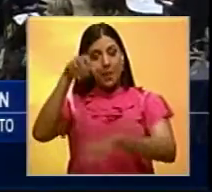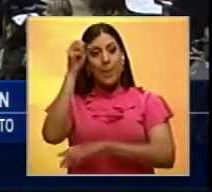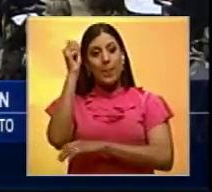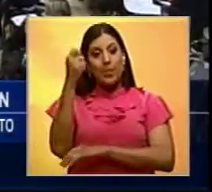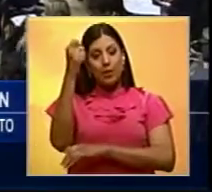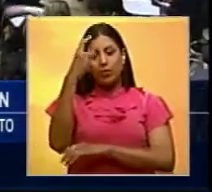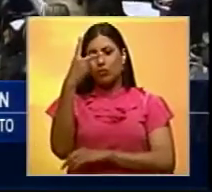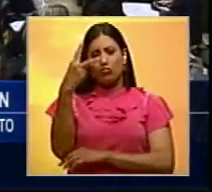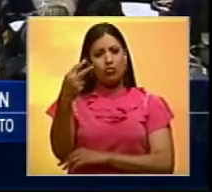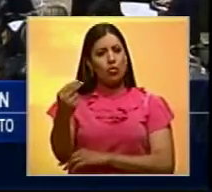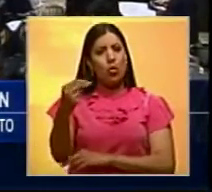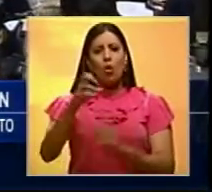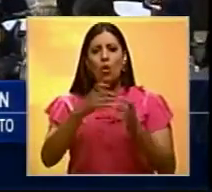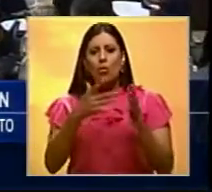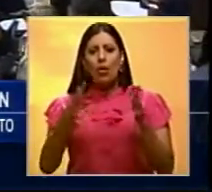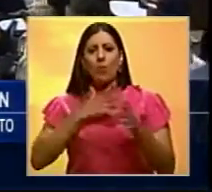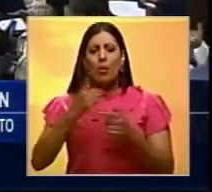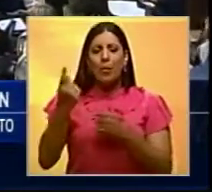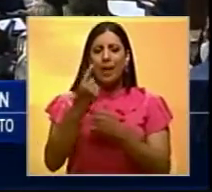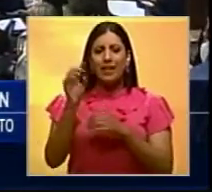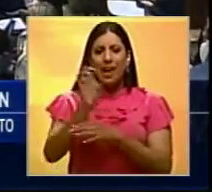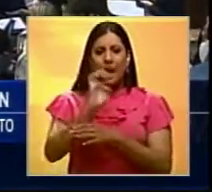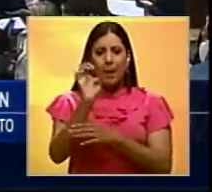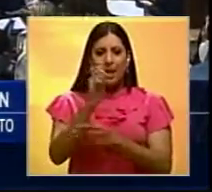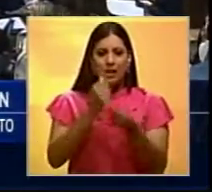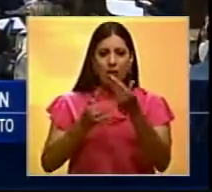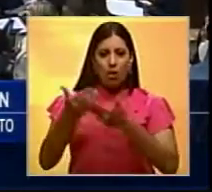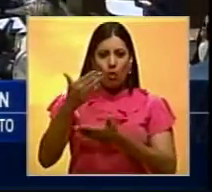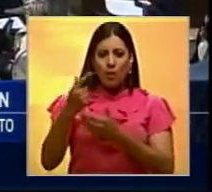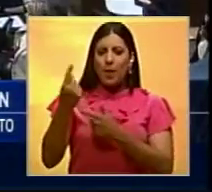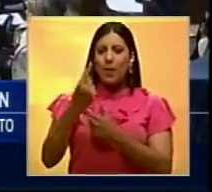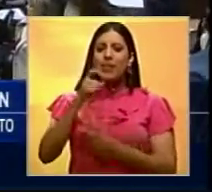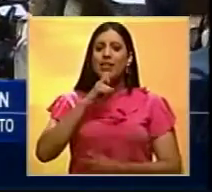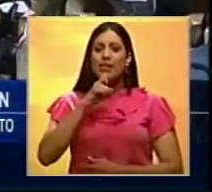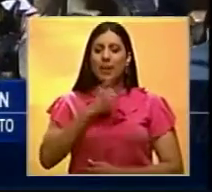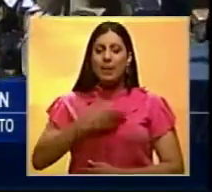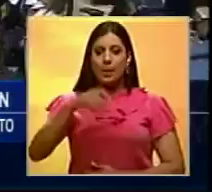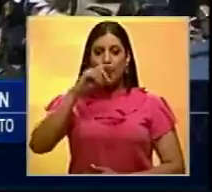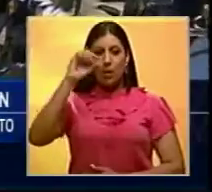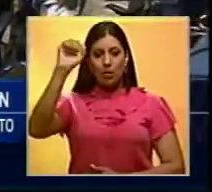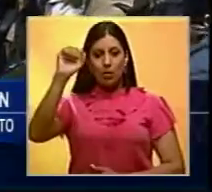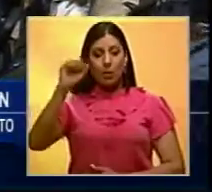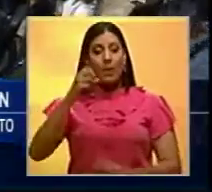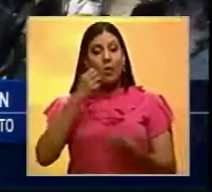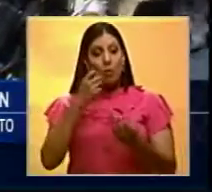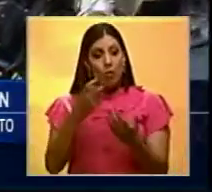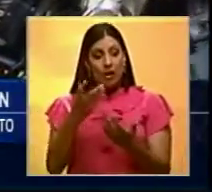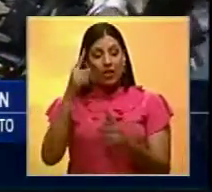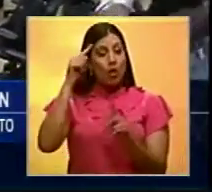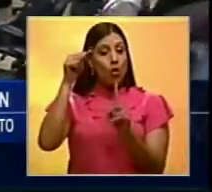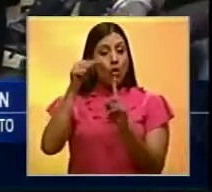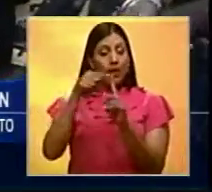parlamentaria negó la quinta extensión del decreto de emergencia económica ordenada por el Ejecutivo, señalando que el